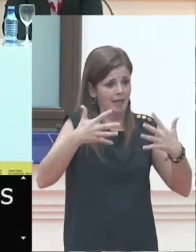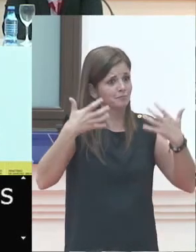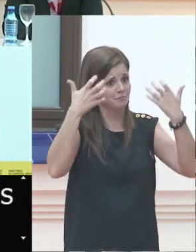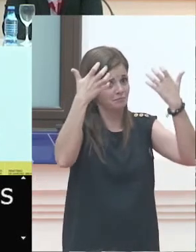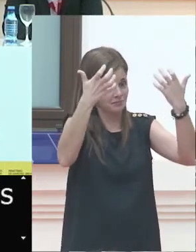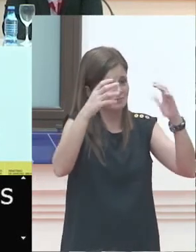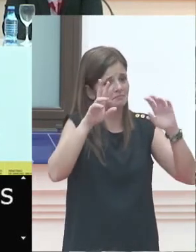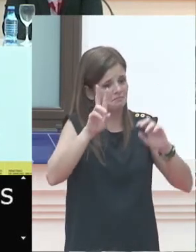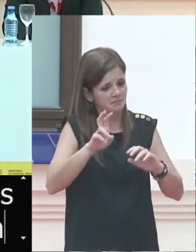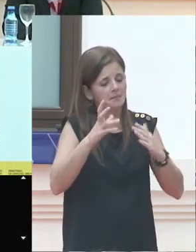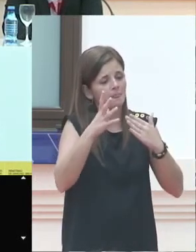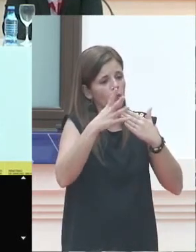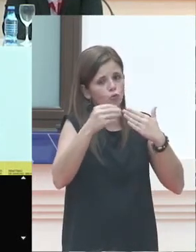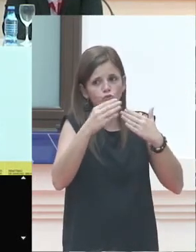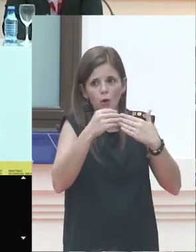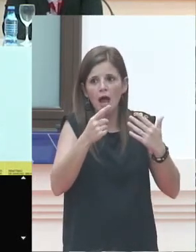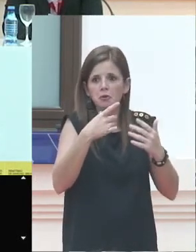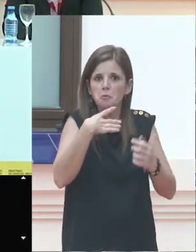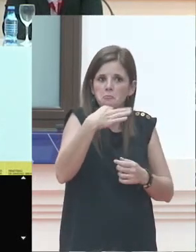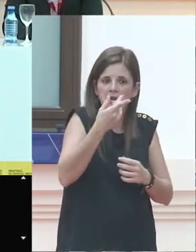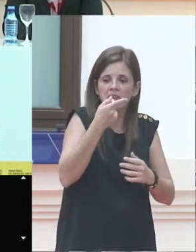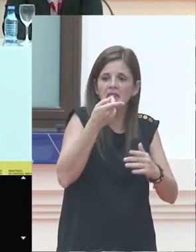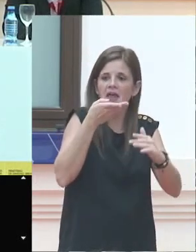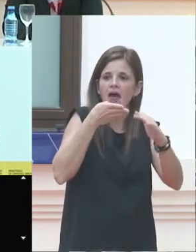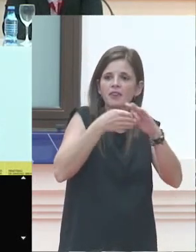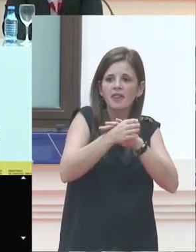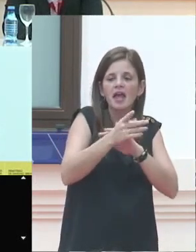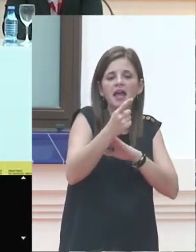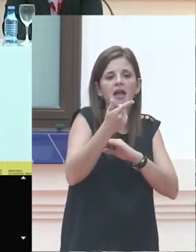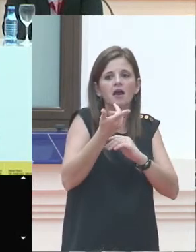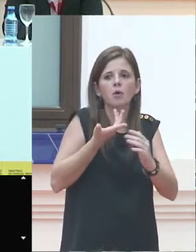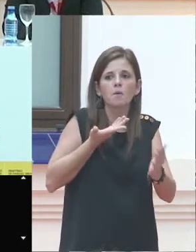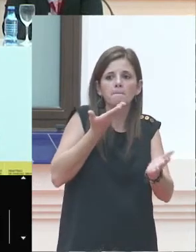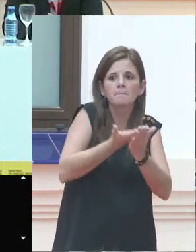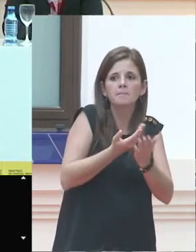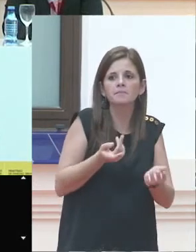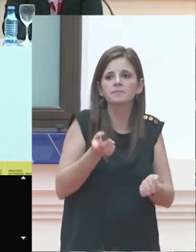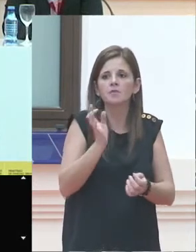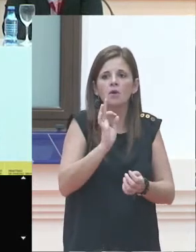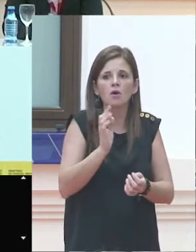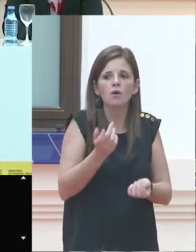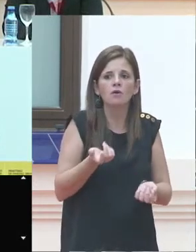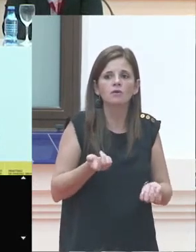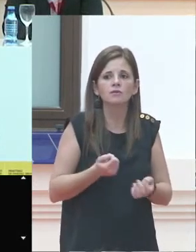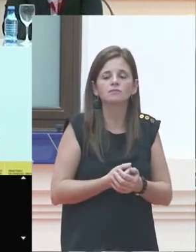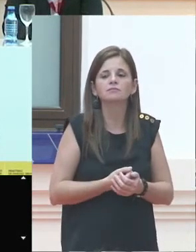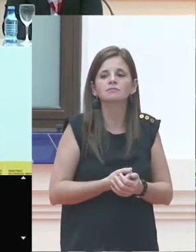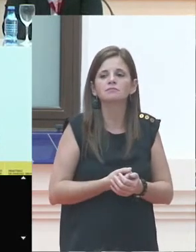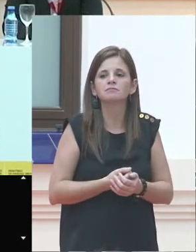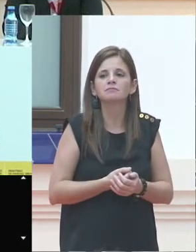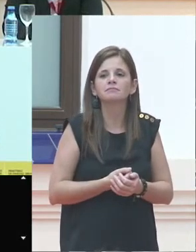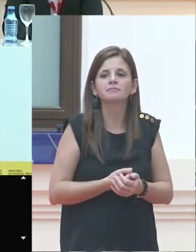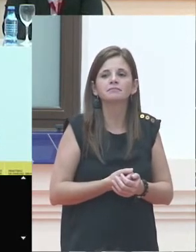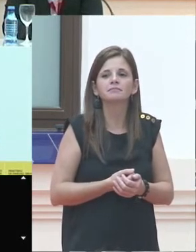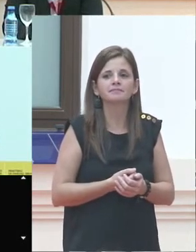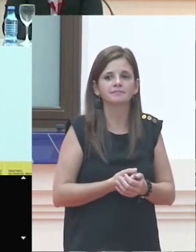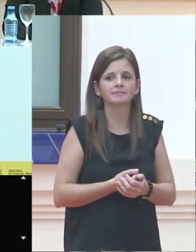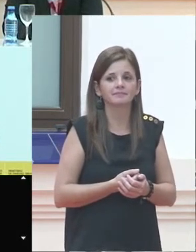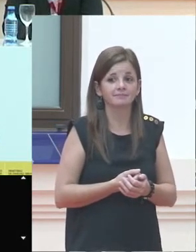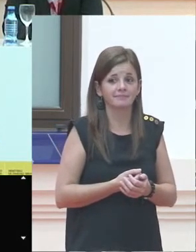la responda en la mesa. Cuando estamos hablando de cloud, muchas veces nos referimos más sobre todo a las aplicaciones que